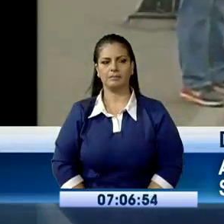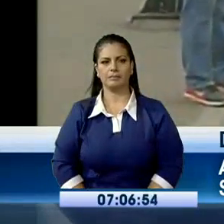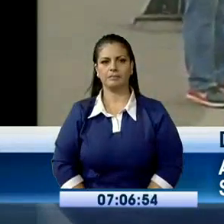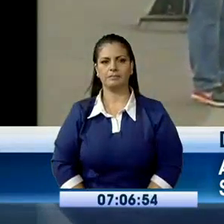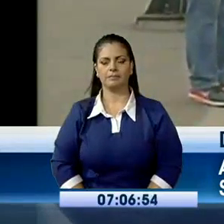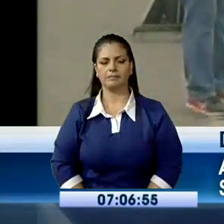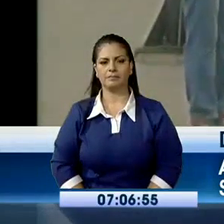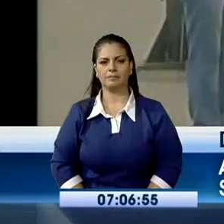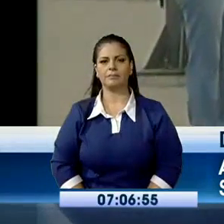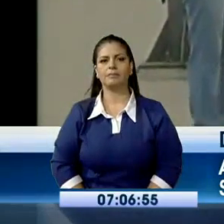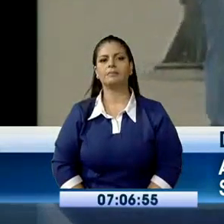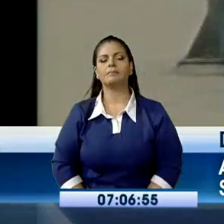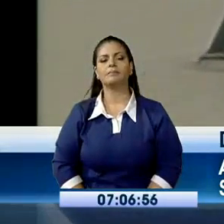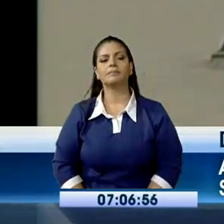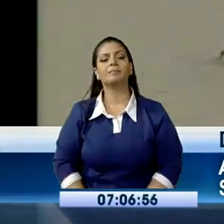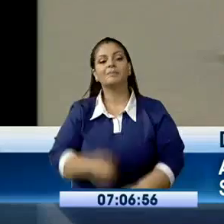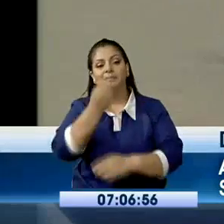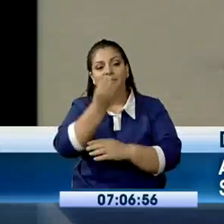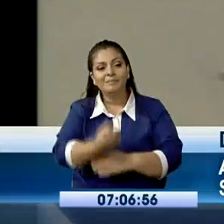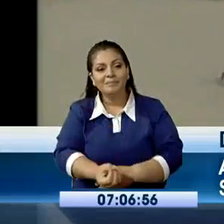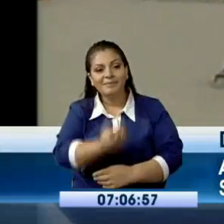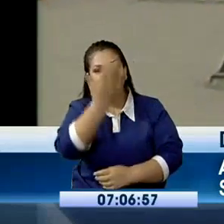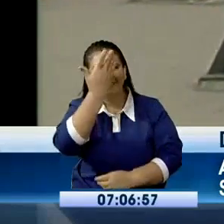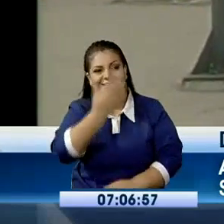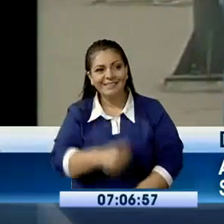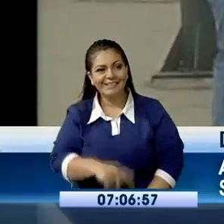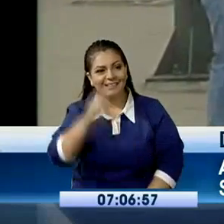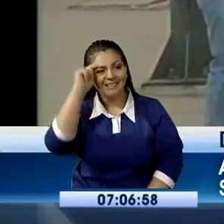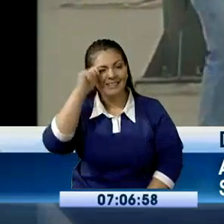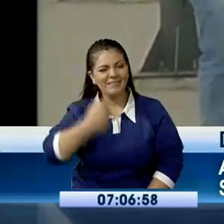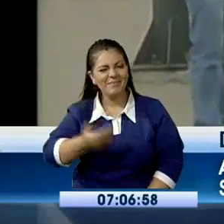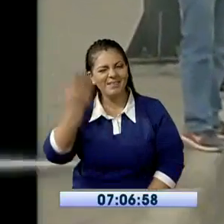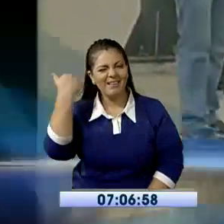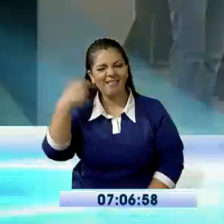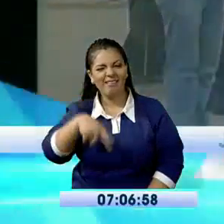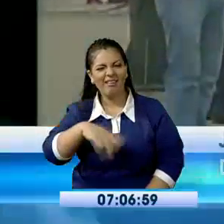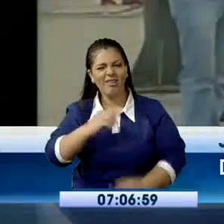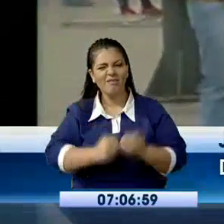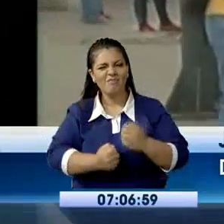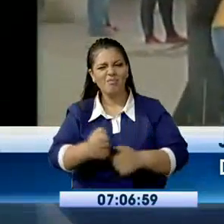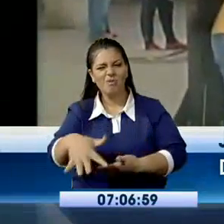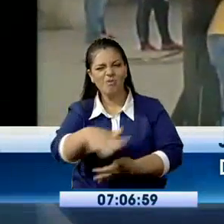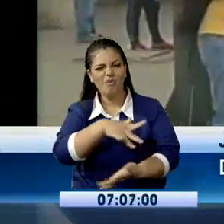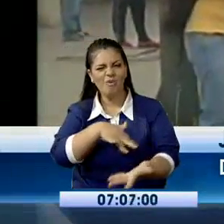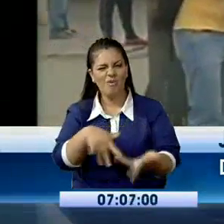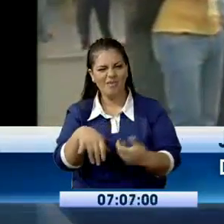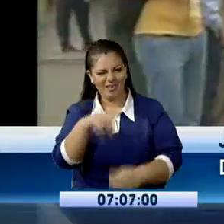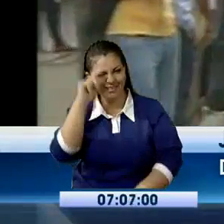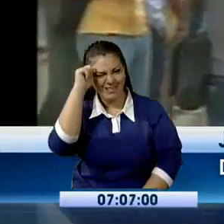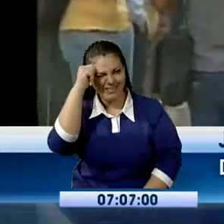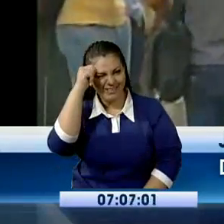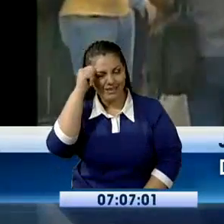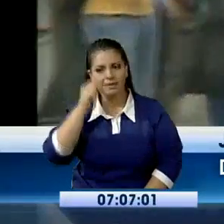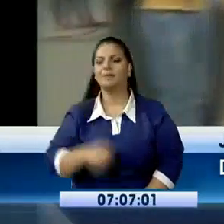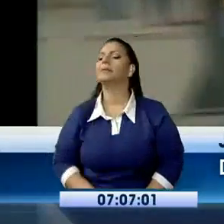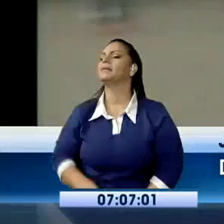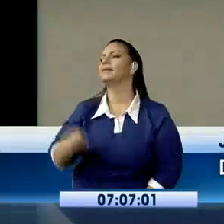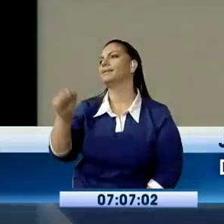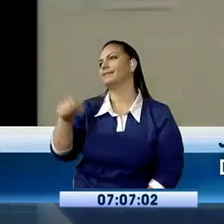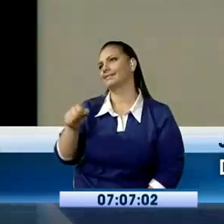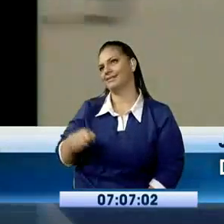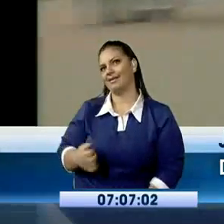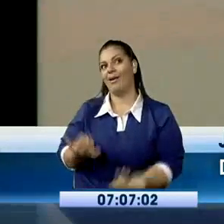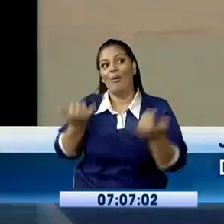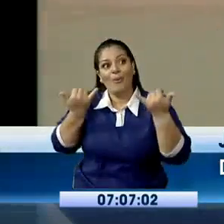día. Anteriormente aquí era un caos a subirse a las unidades. Ahora lo pueden hacer más tranquilas. Muy buenos días. Sí, ahora sí.